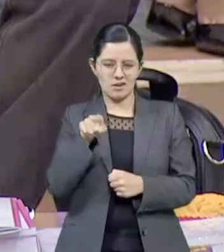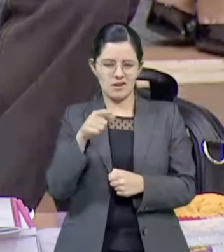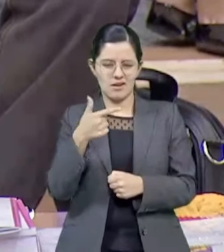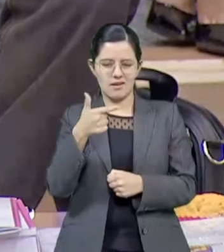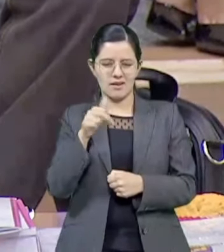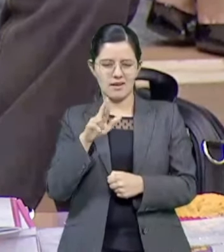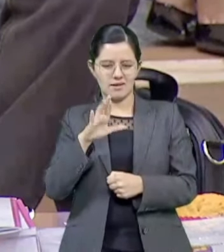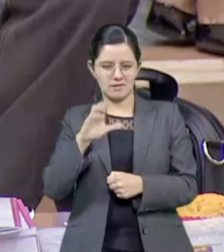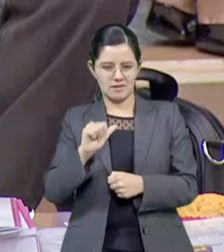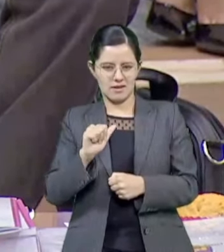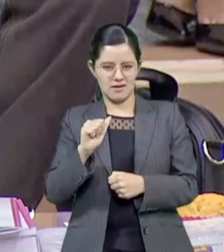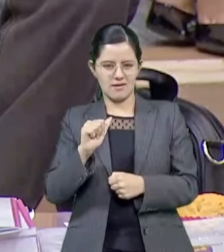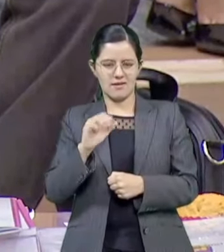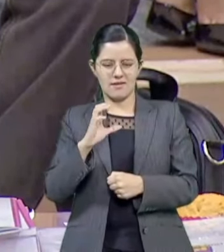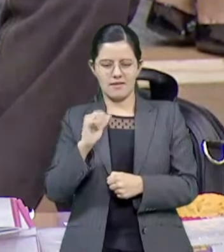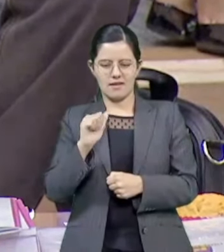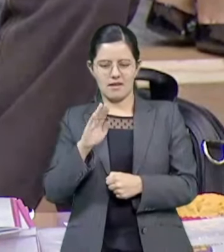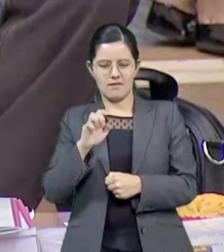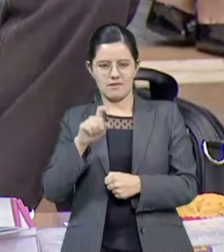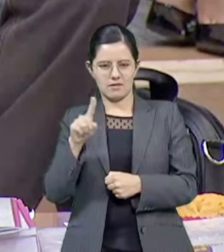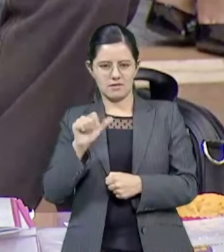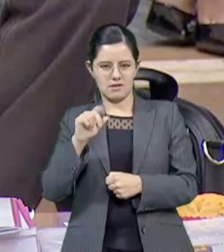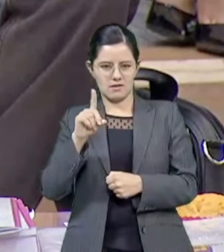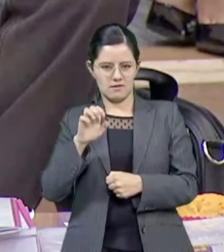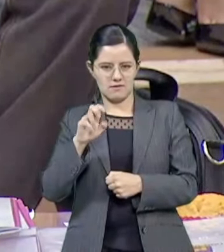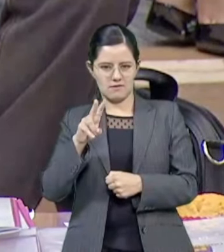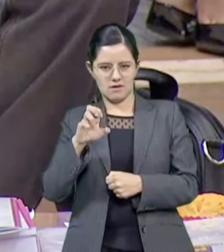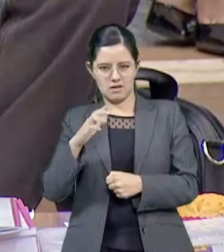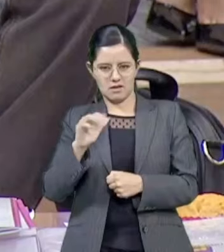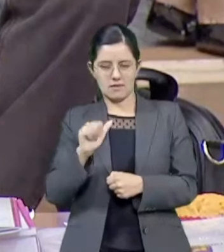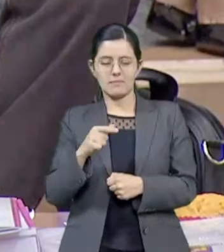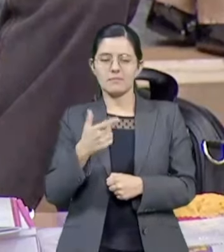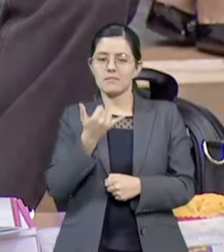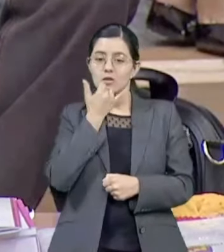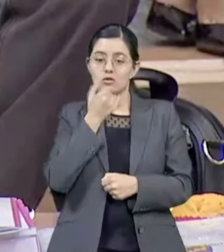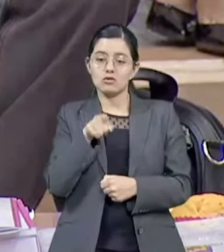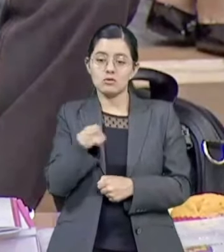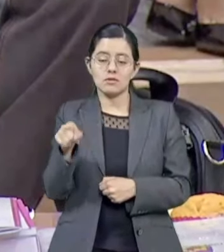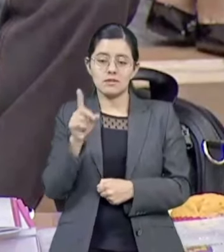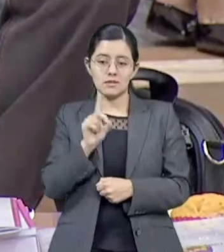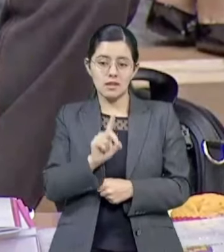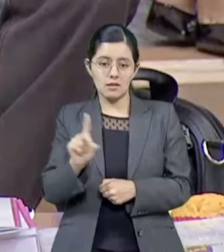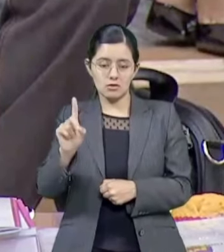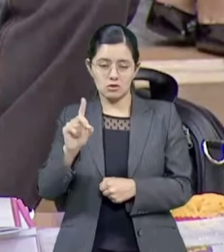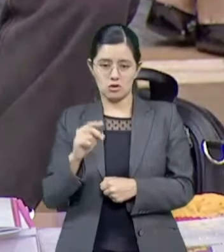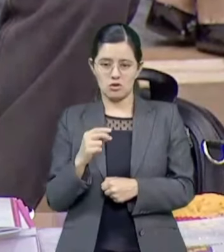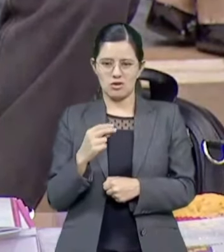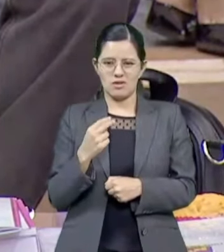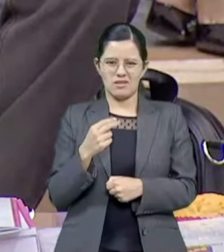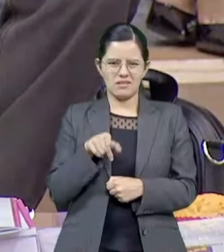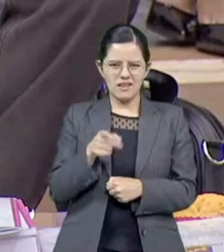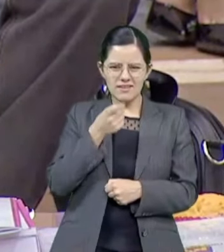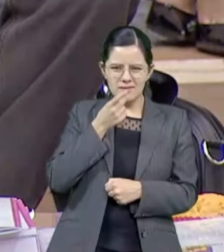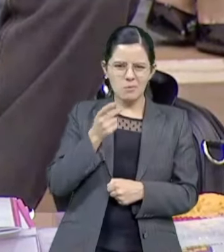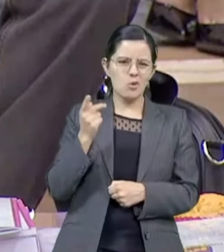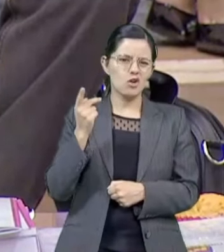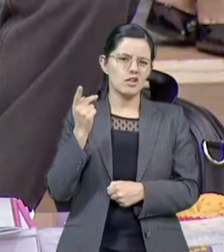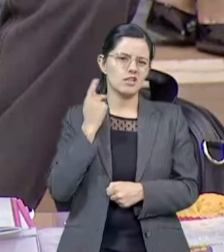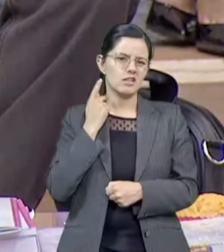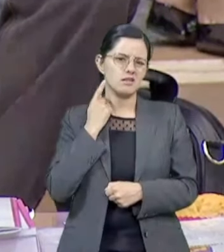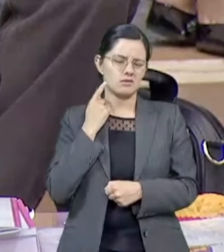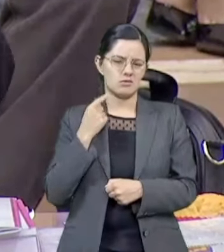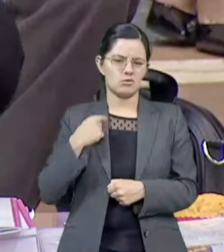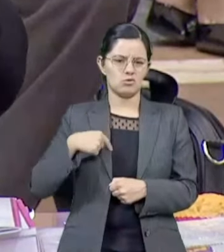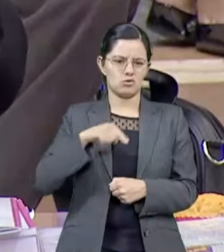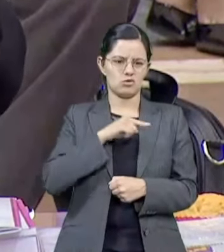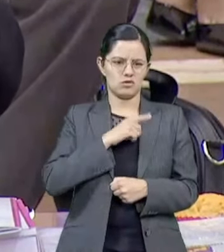además, perdón que lo diga, pero la derecha, o sea, hablan aquí, se molestan por las definiciones políticas que hay hacia nuestro bloque,